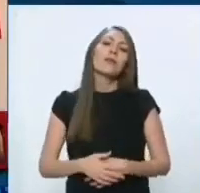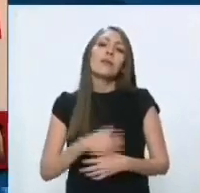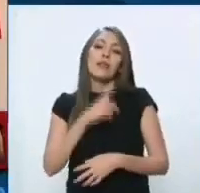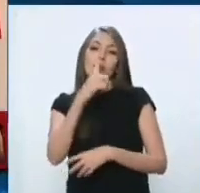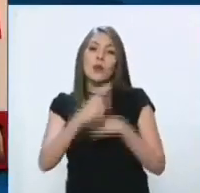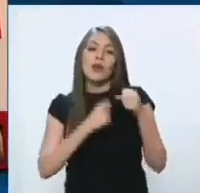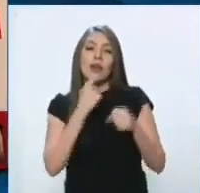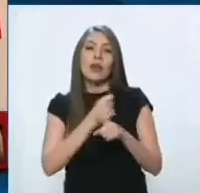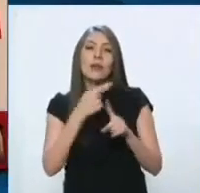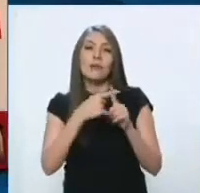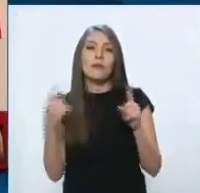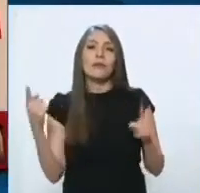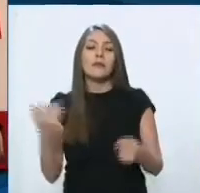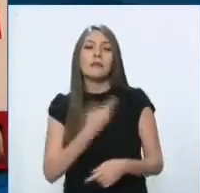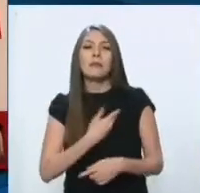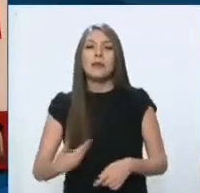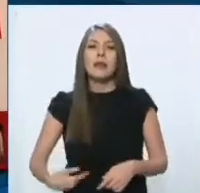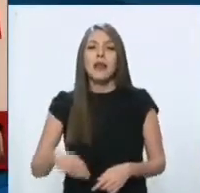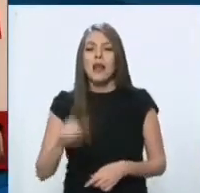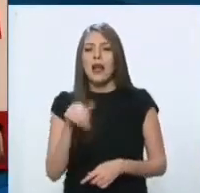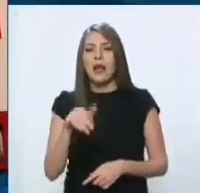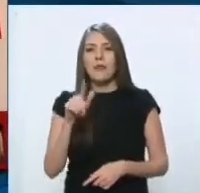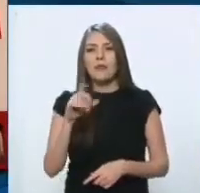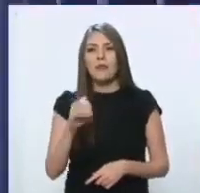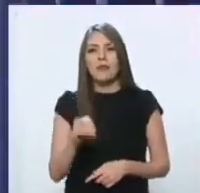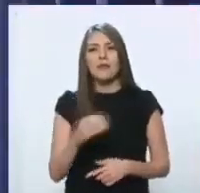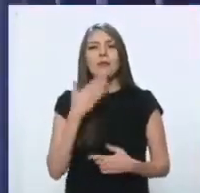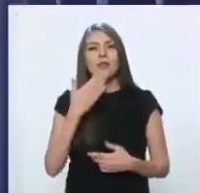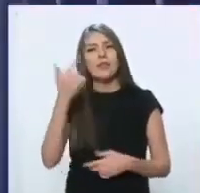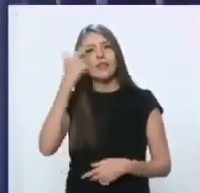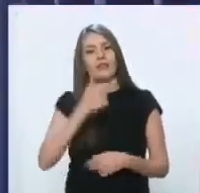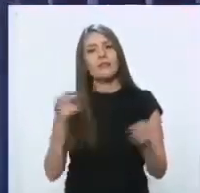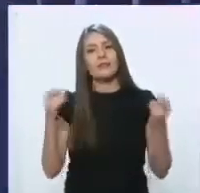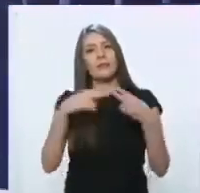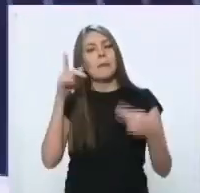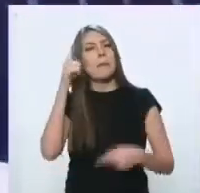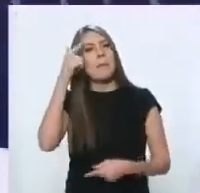administración del presidente López Obrador. Que tenga usted una excelente noche, nos vemos mañana, ya está informado.